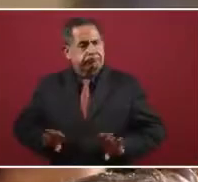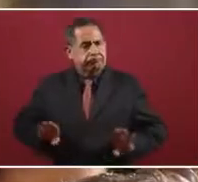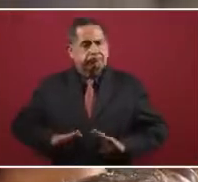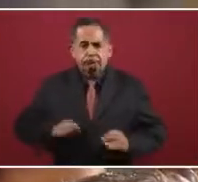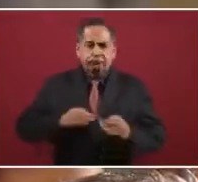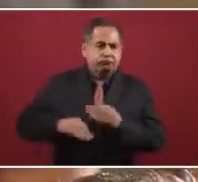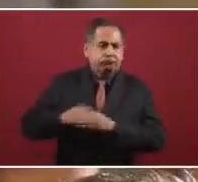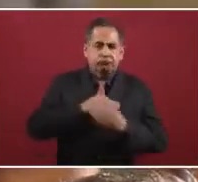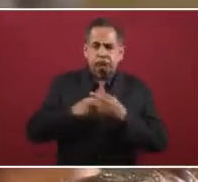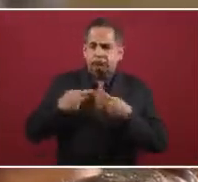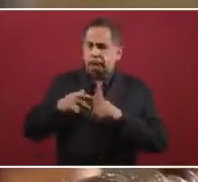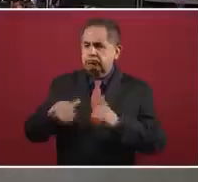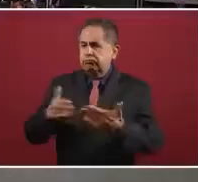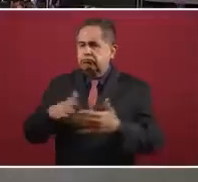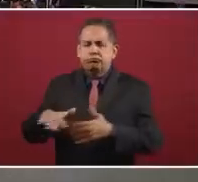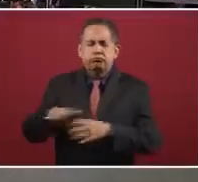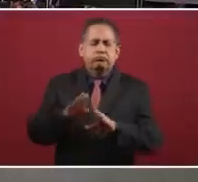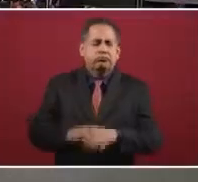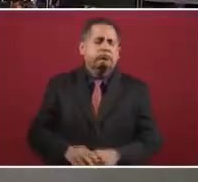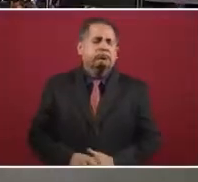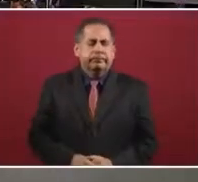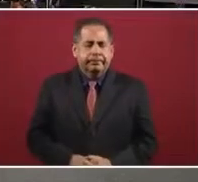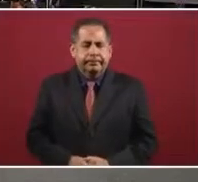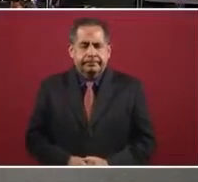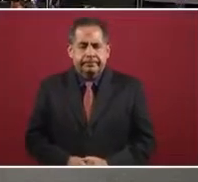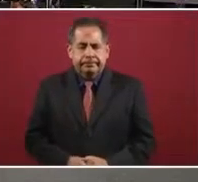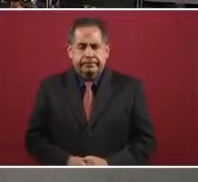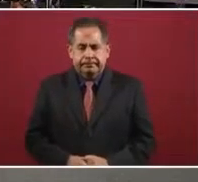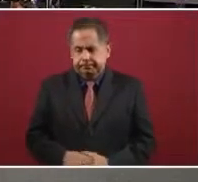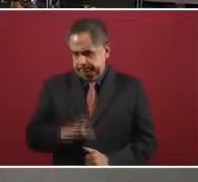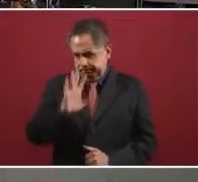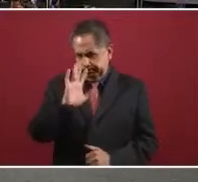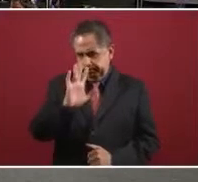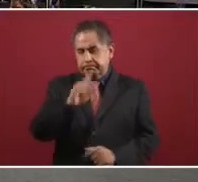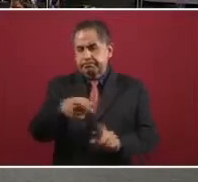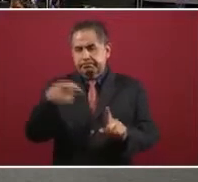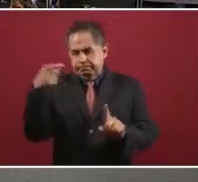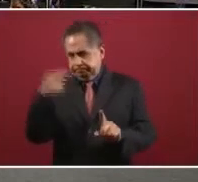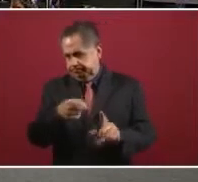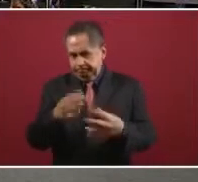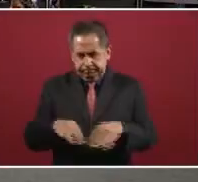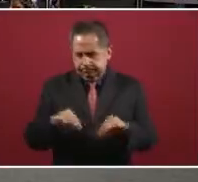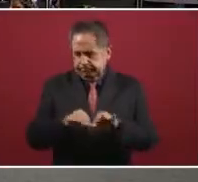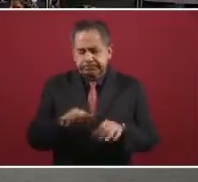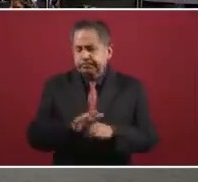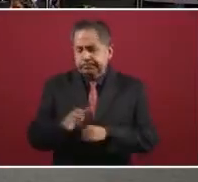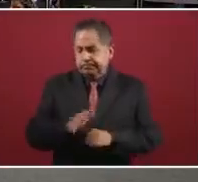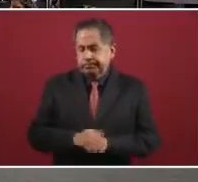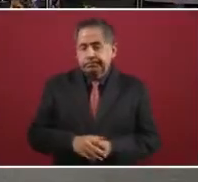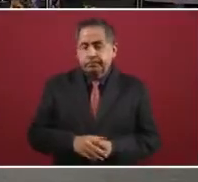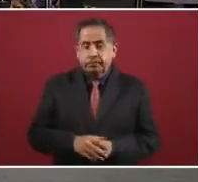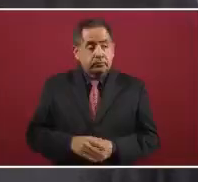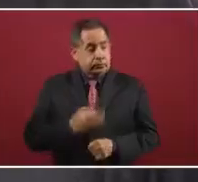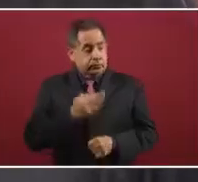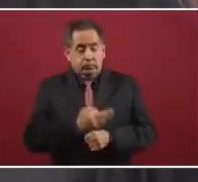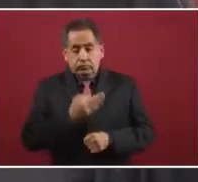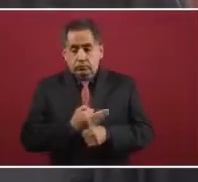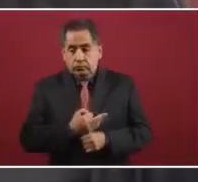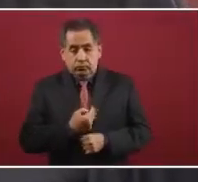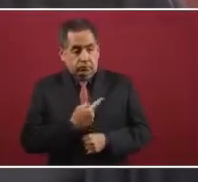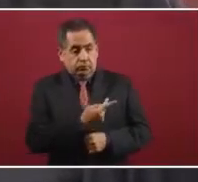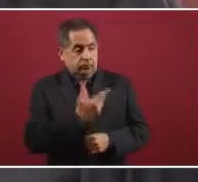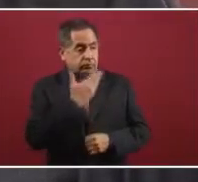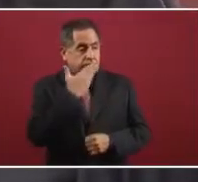ganar-ganar para la población también. Sí, eso es lo más importante. Al obtener